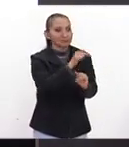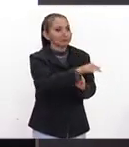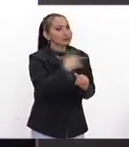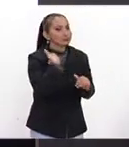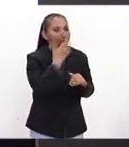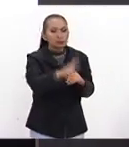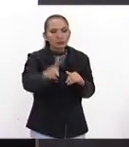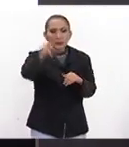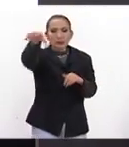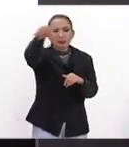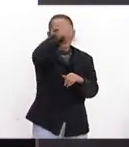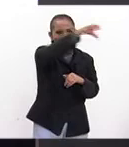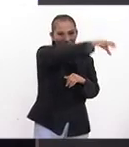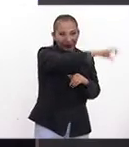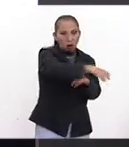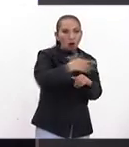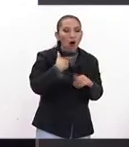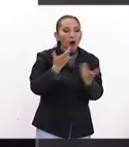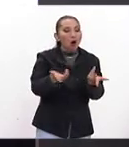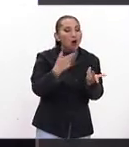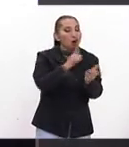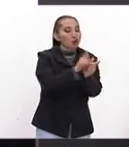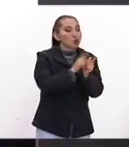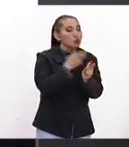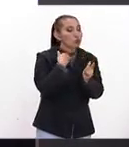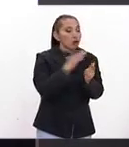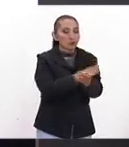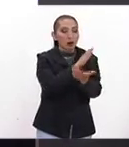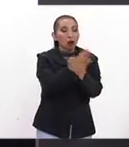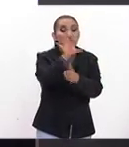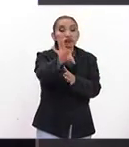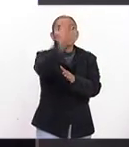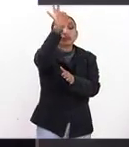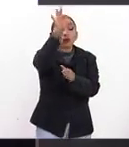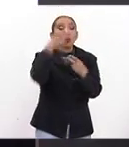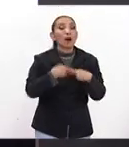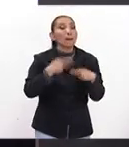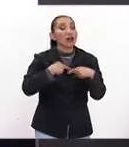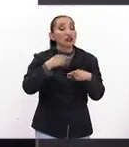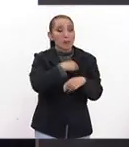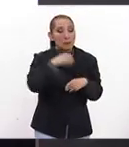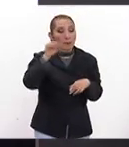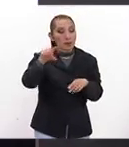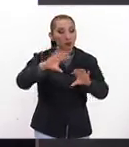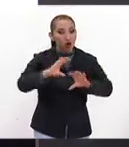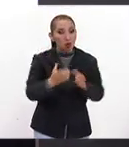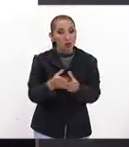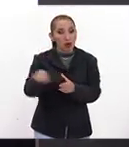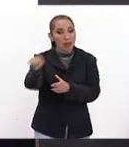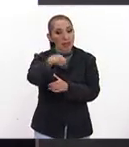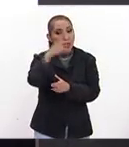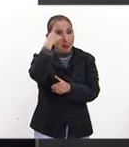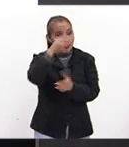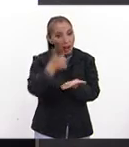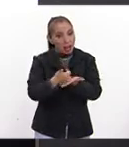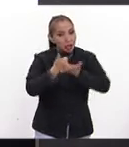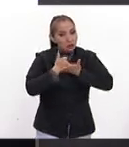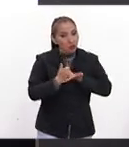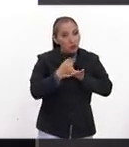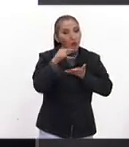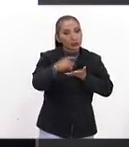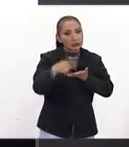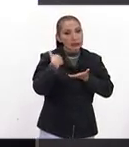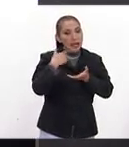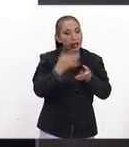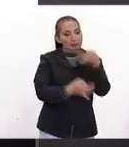en los pueblos y barrios originarios los partidos políticos tengan que postular al menos una persona integrante de estas comunidades. Está en